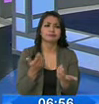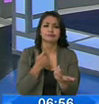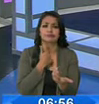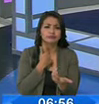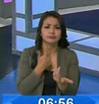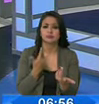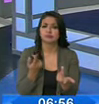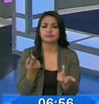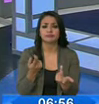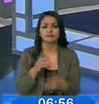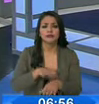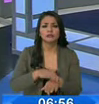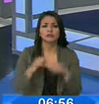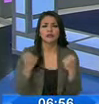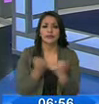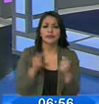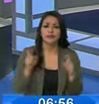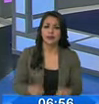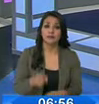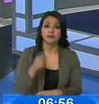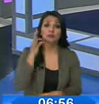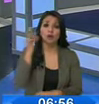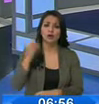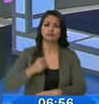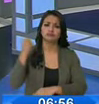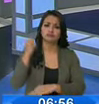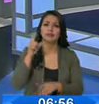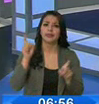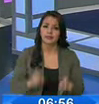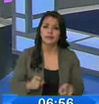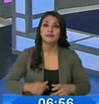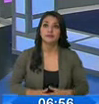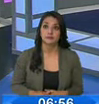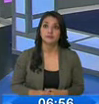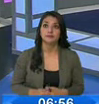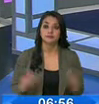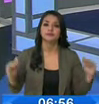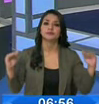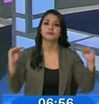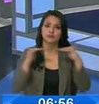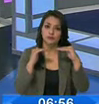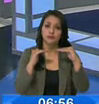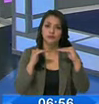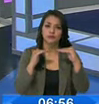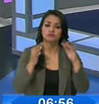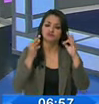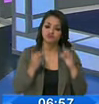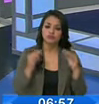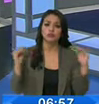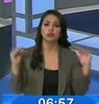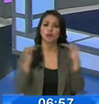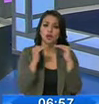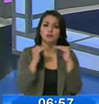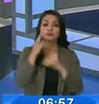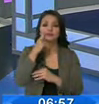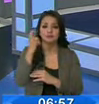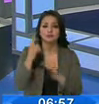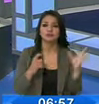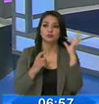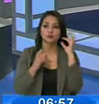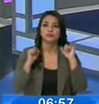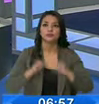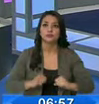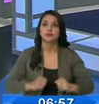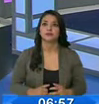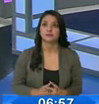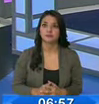nuestra sociedad. Hay que empoderar a la mujer, hay que llegar a esa, a esa equidad, a esa justicia entre hombres y mujeres. Y aquí